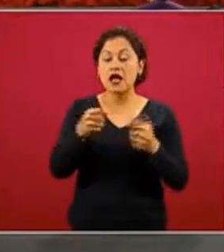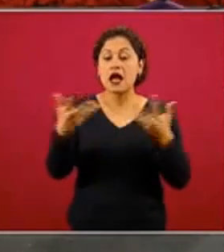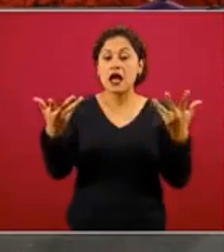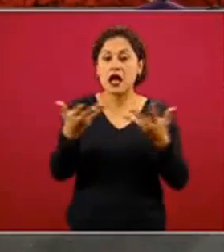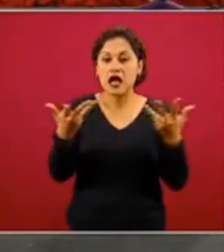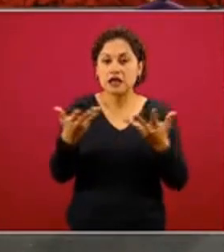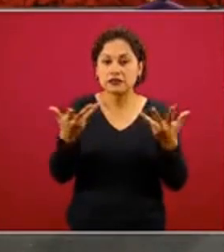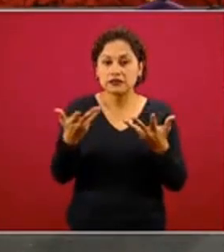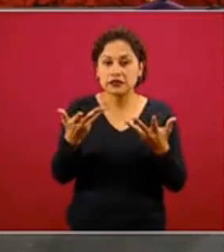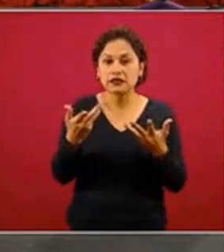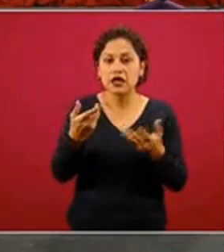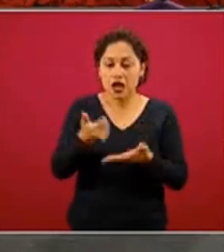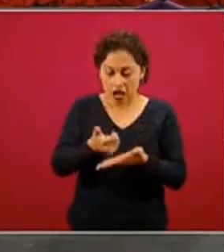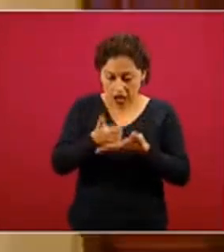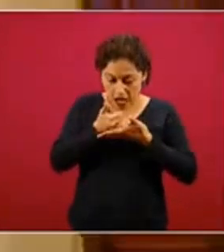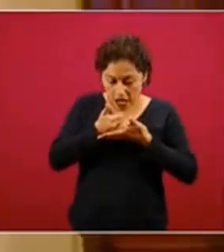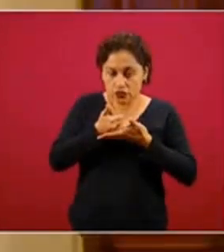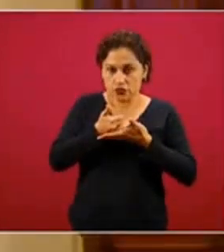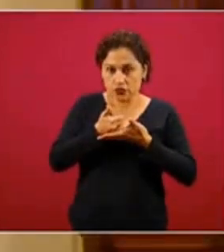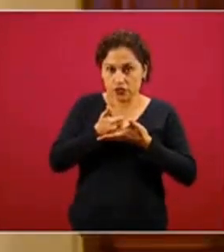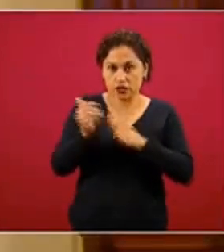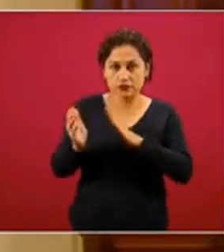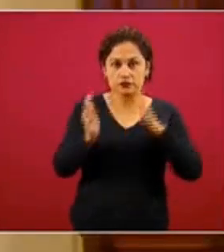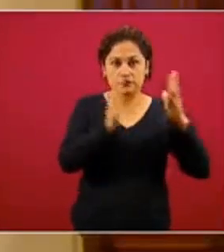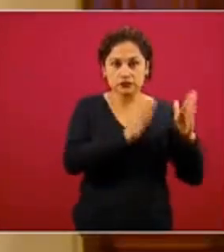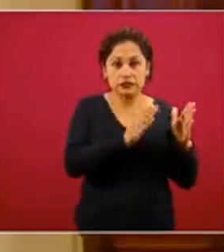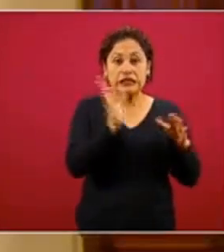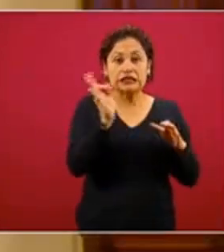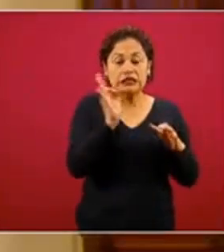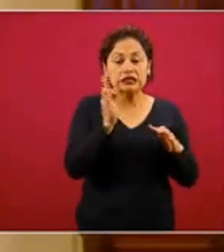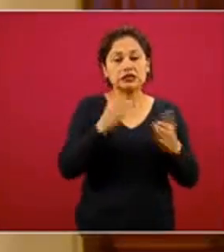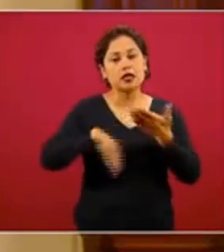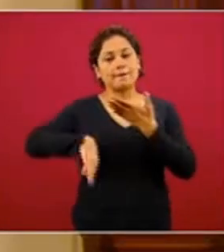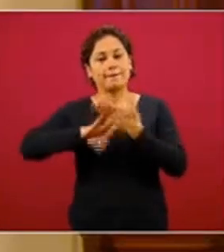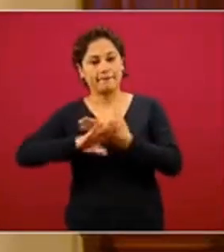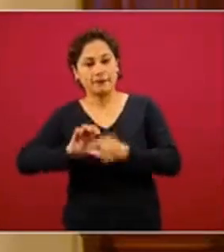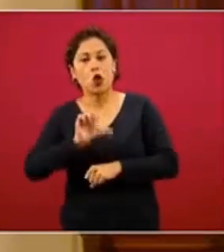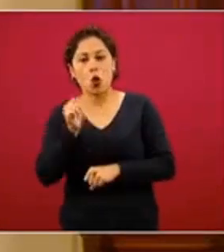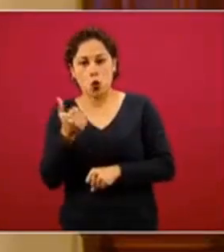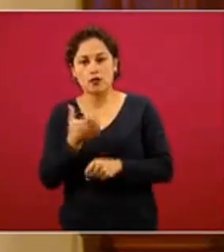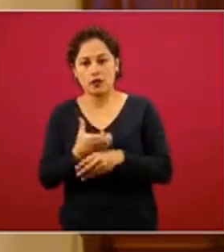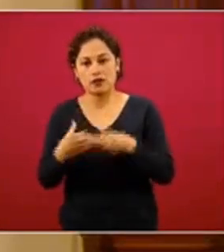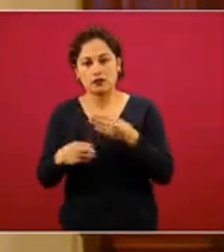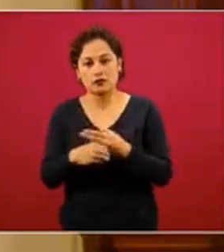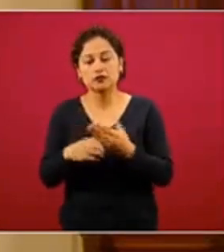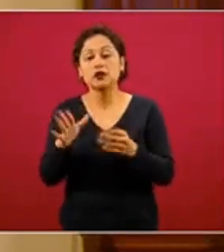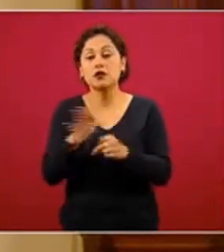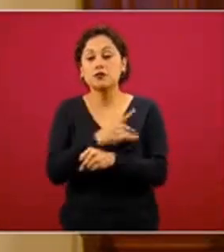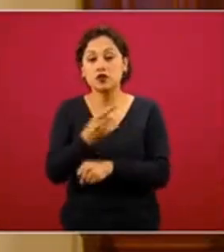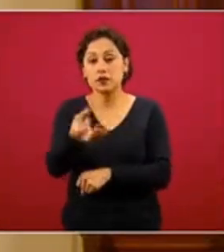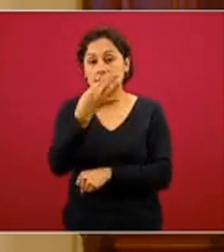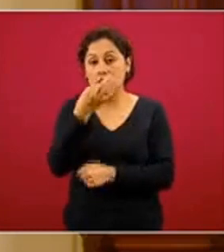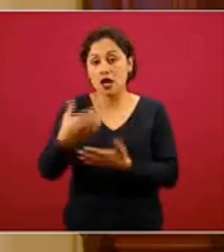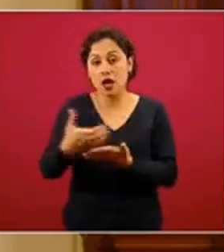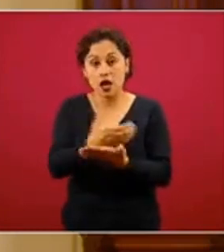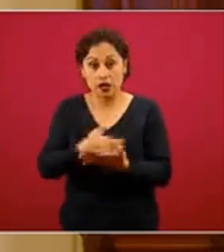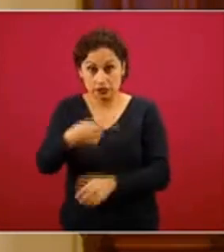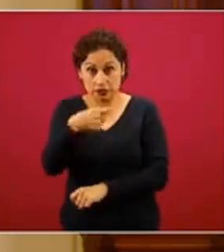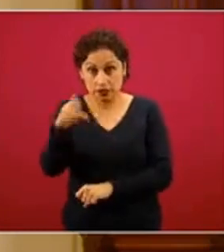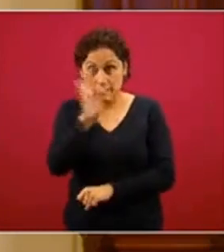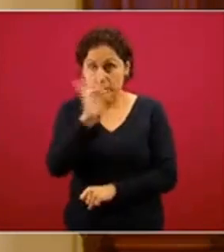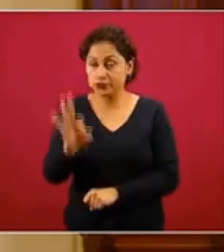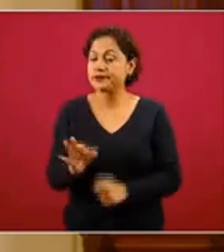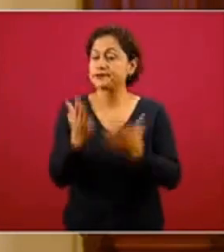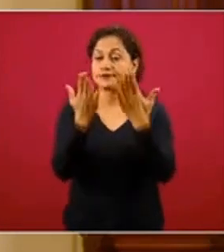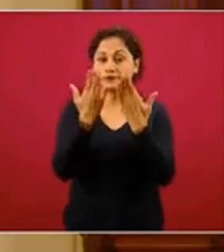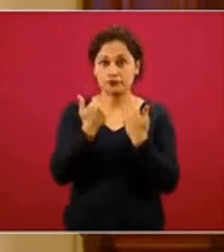lleva a no tener en ningún lugar un elemento